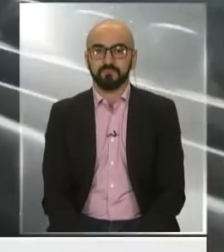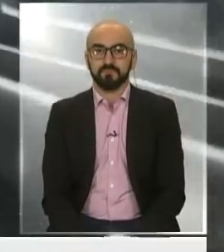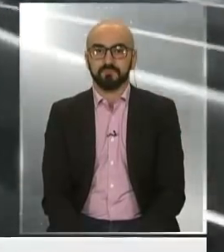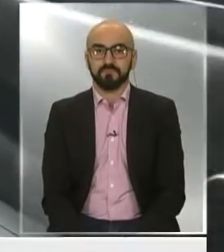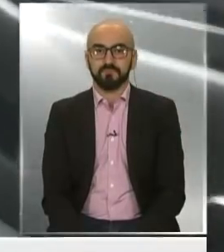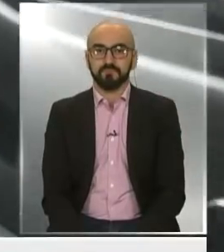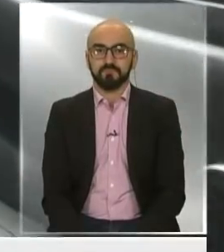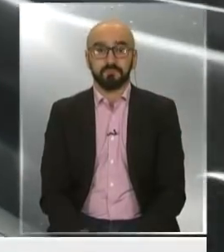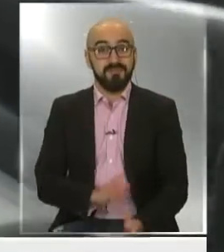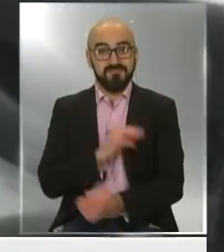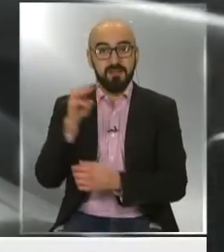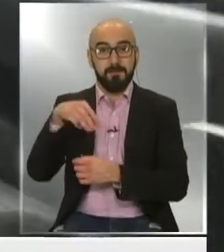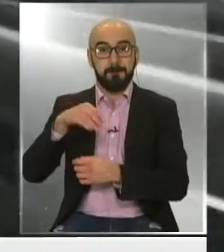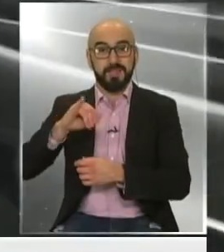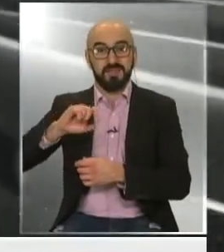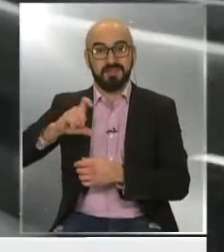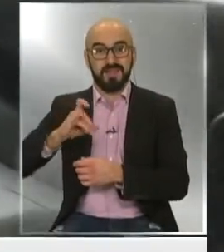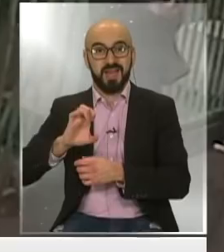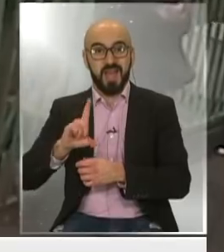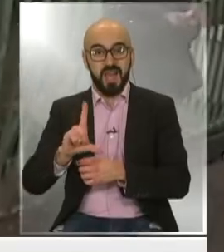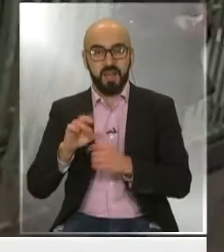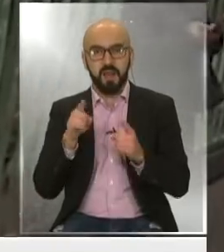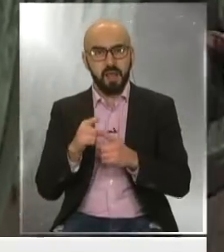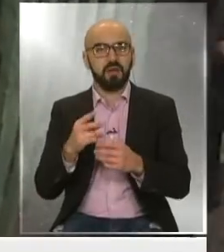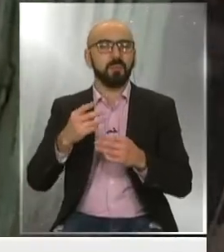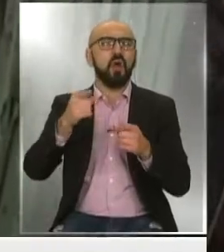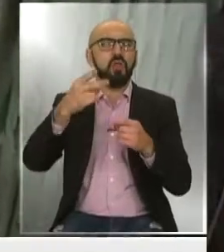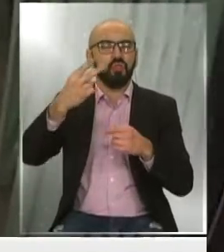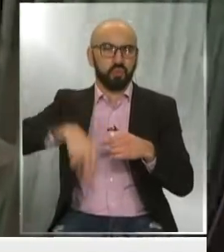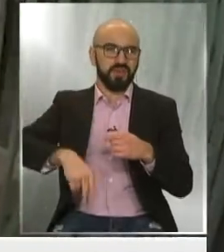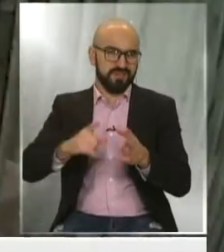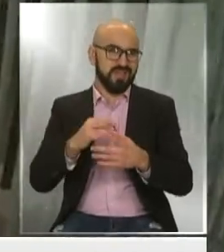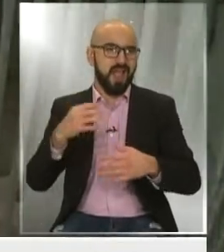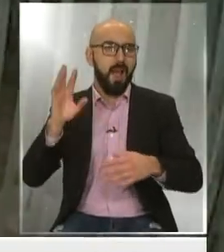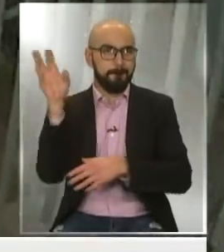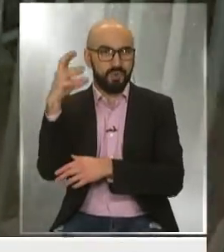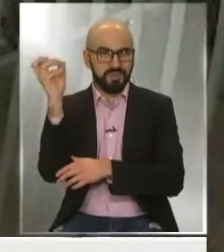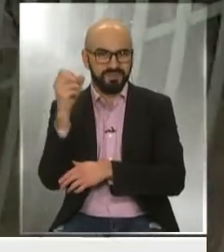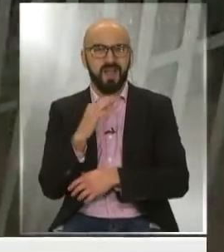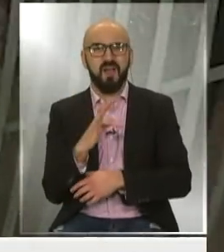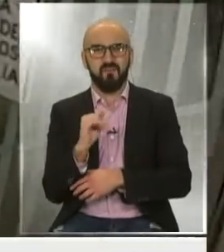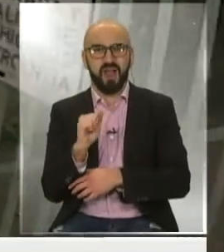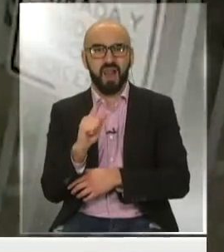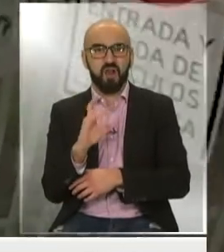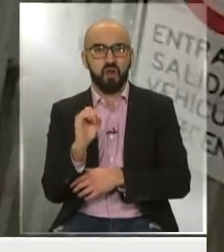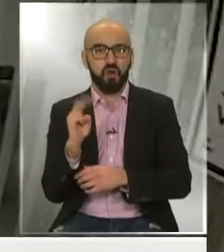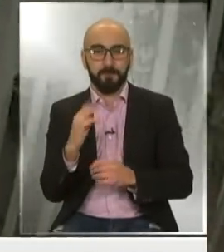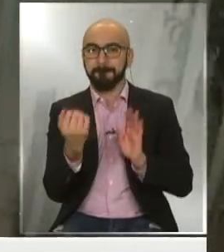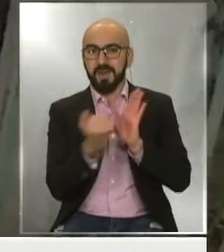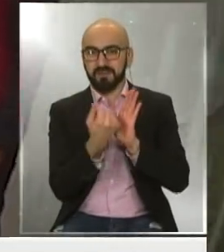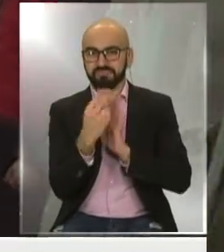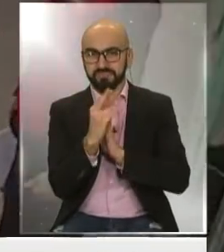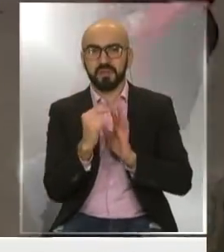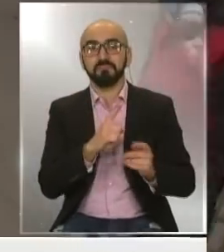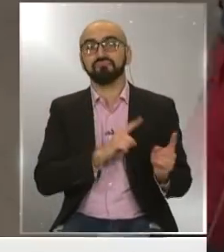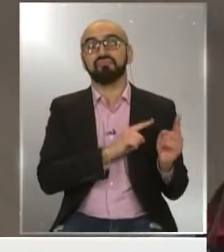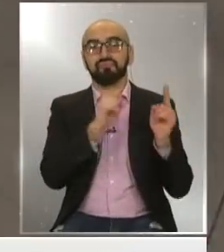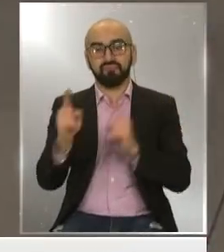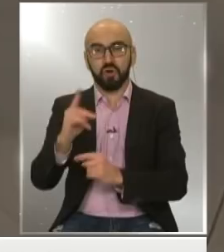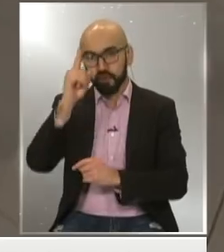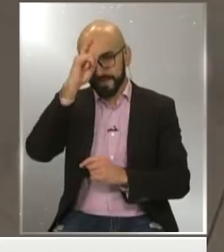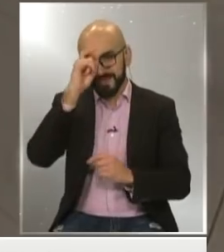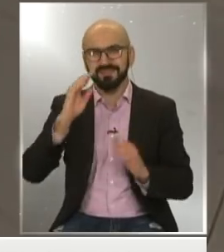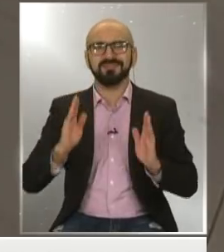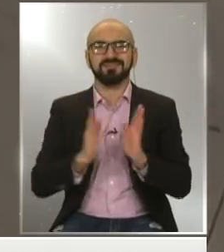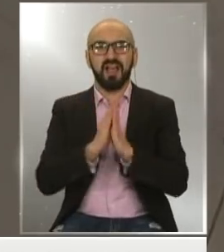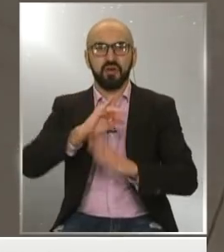Junto a Miguel, el dueño de Ambulancia Falcon, llegamos hasta el Hospital San José, donde constatamos el colapso que se vive en ese lugar y